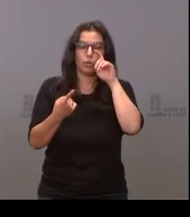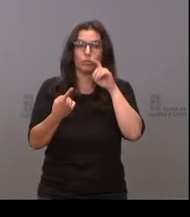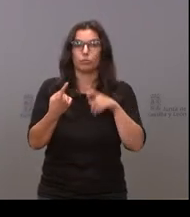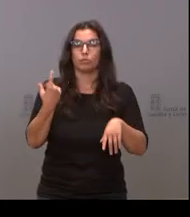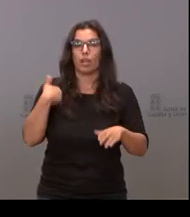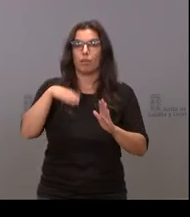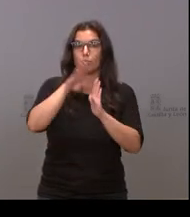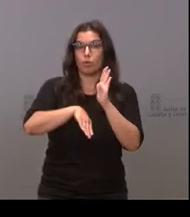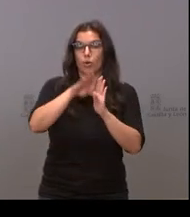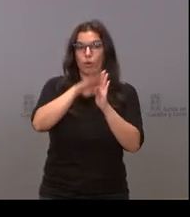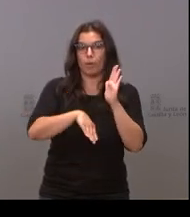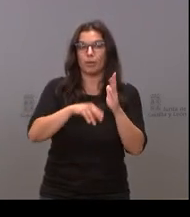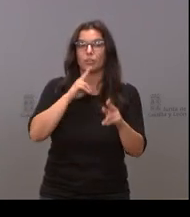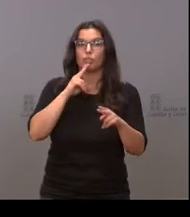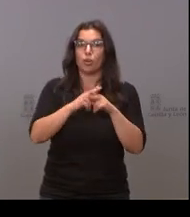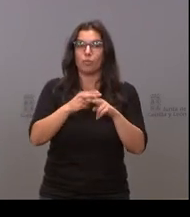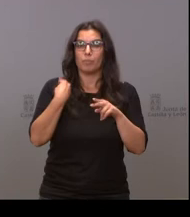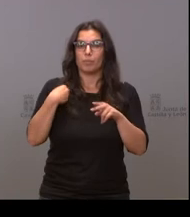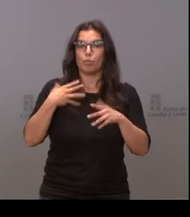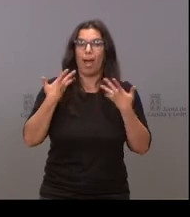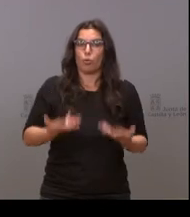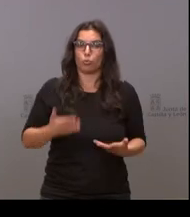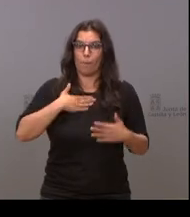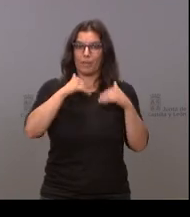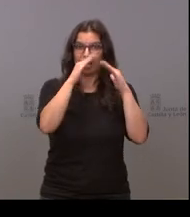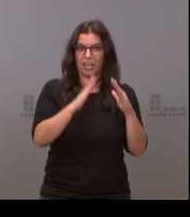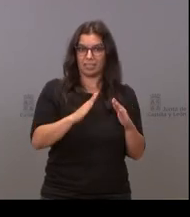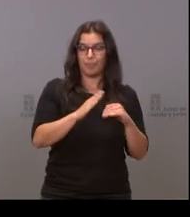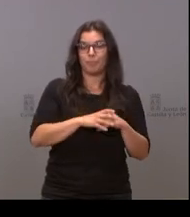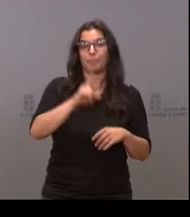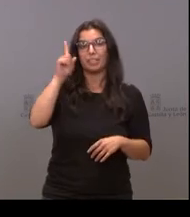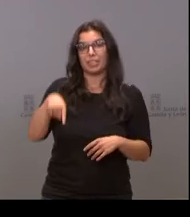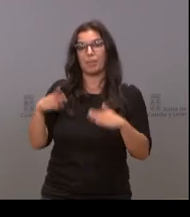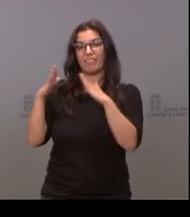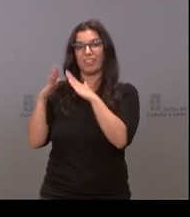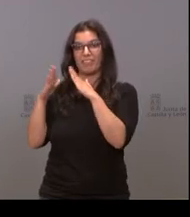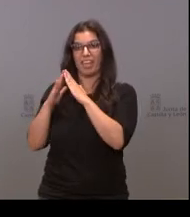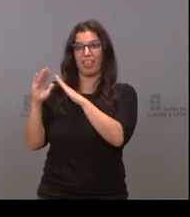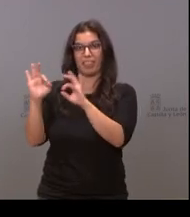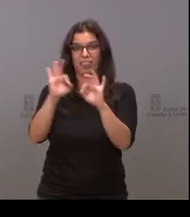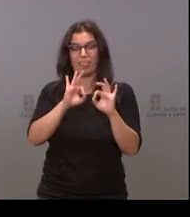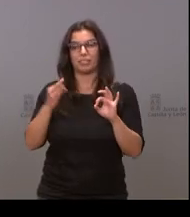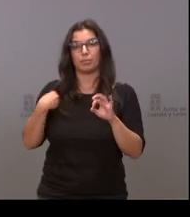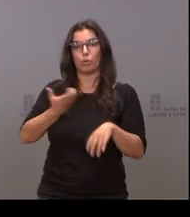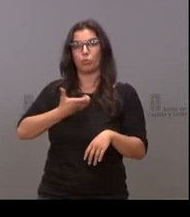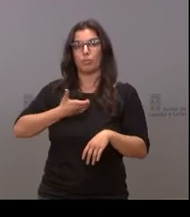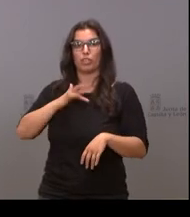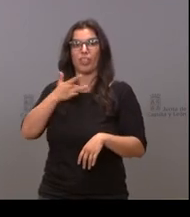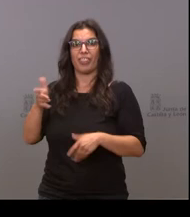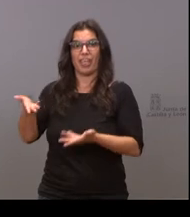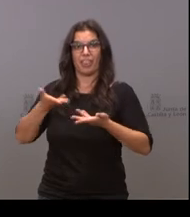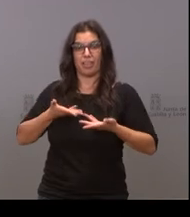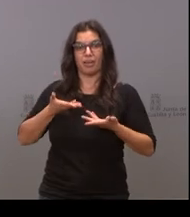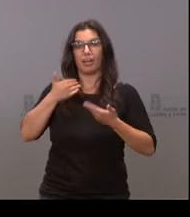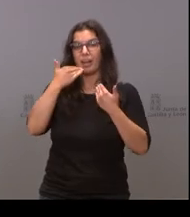como denominado a gusto en mi casa y también con las viviendas que nos van a acceder los ayuntamientos con el